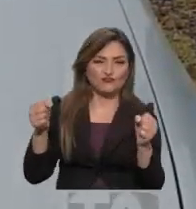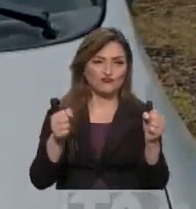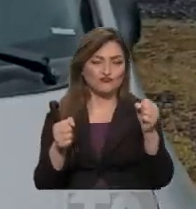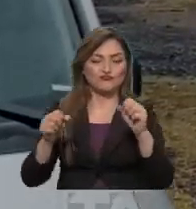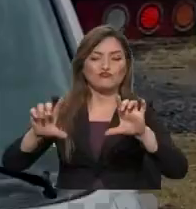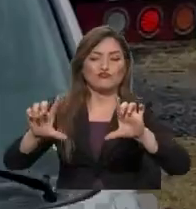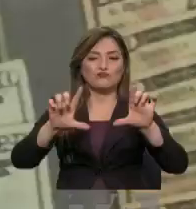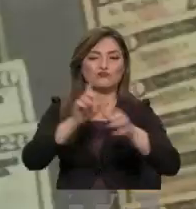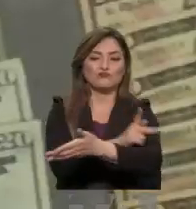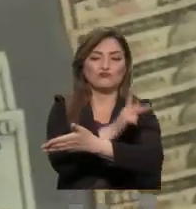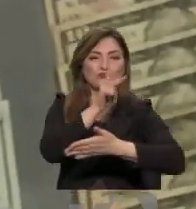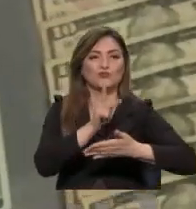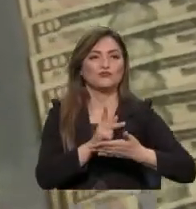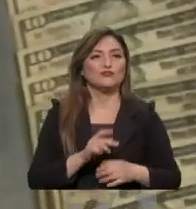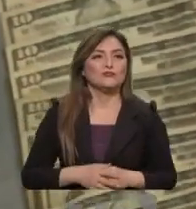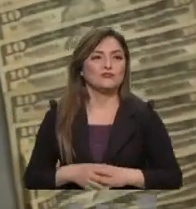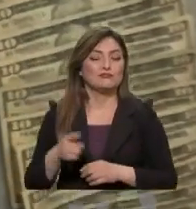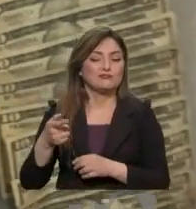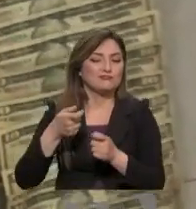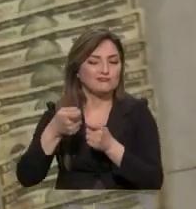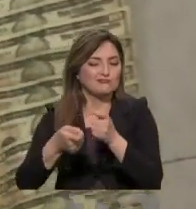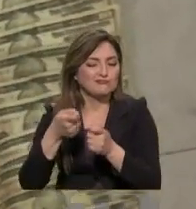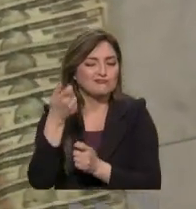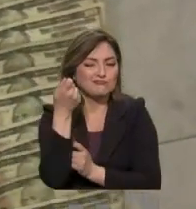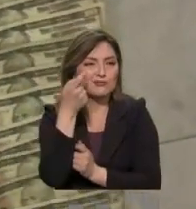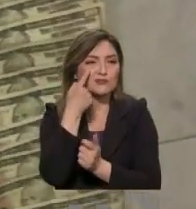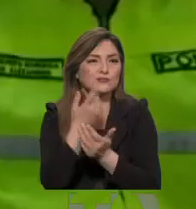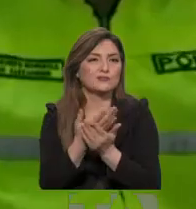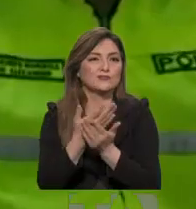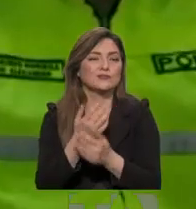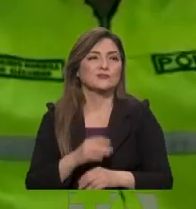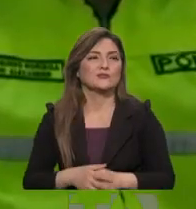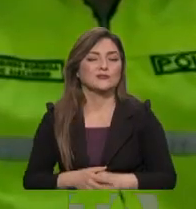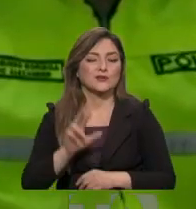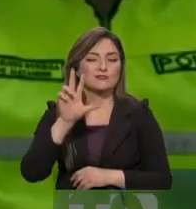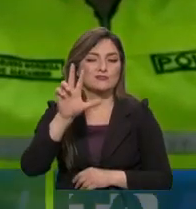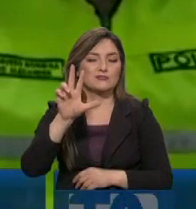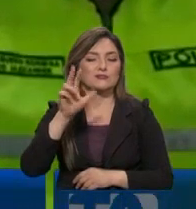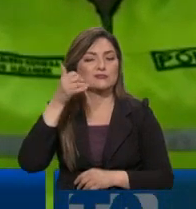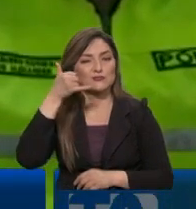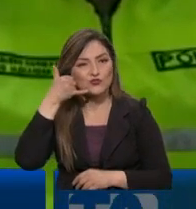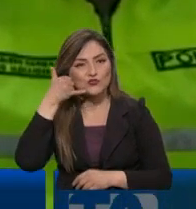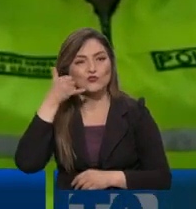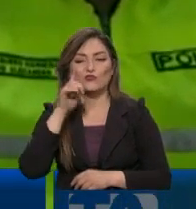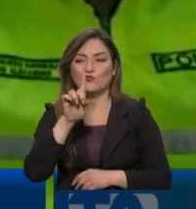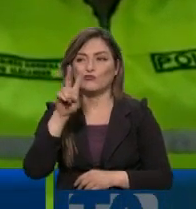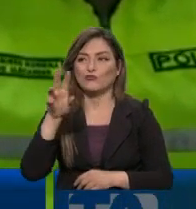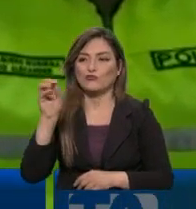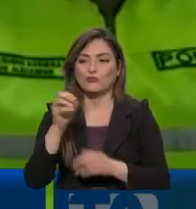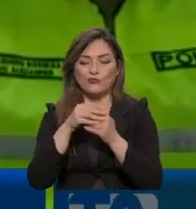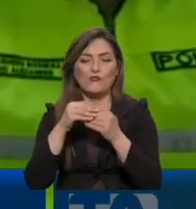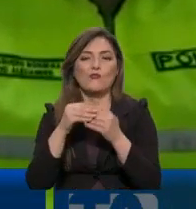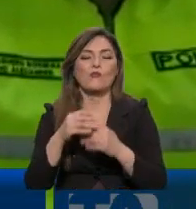con placas del Pichincha, donde se encontraron dinero y otras evidencias. 3 teléfonos celulares,